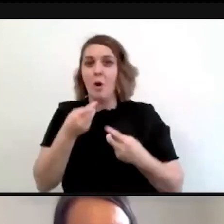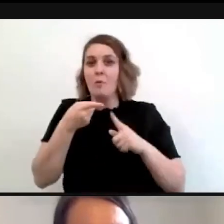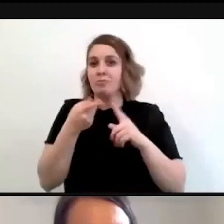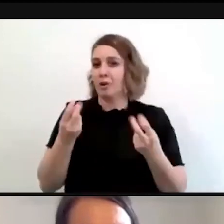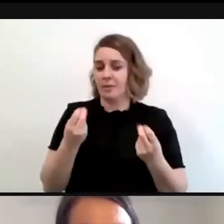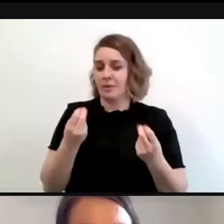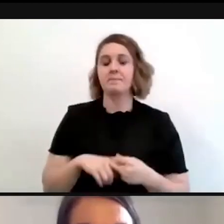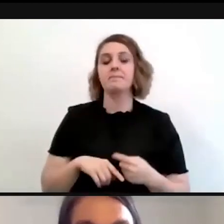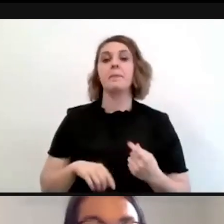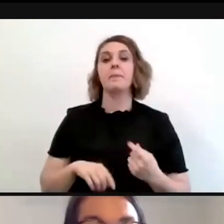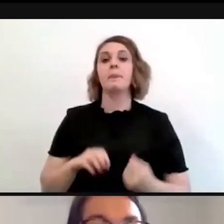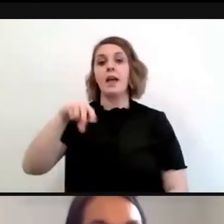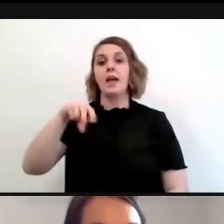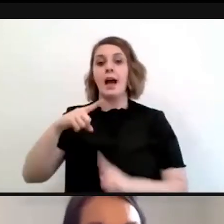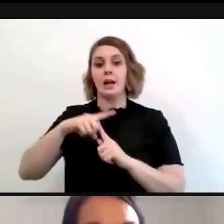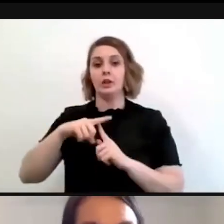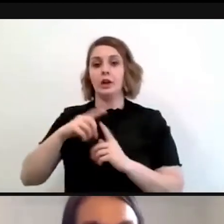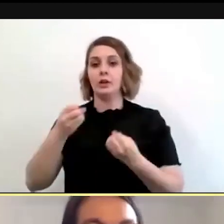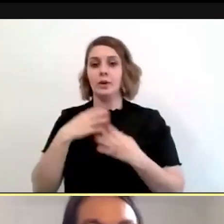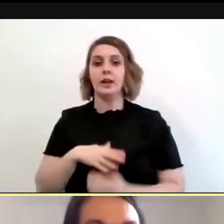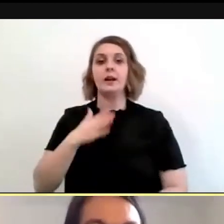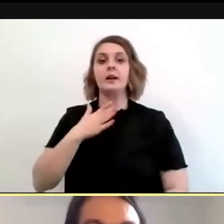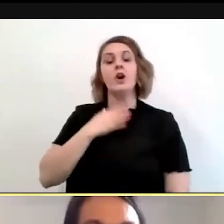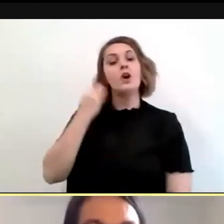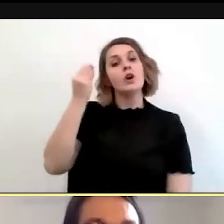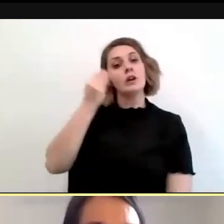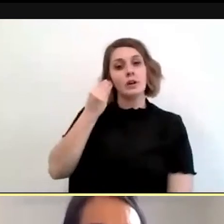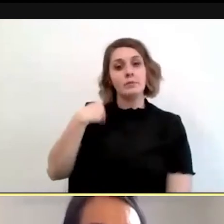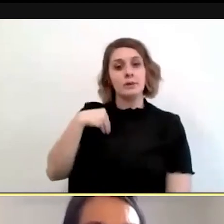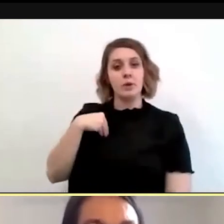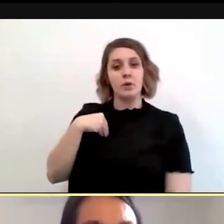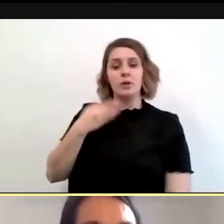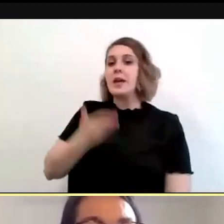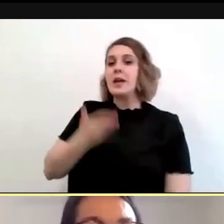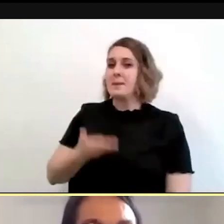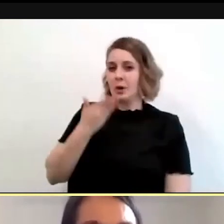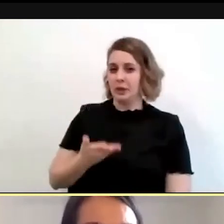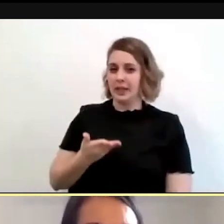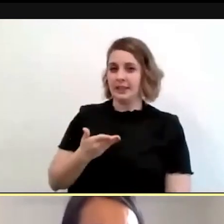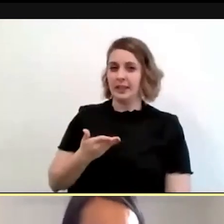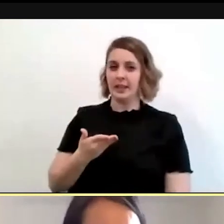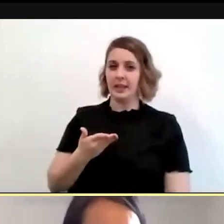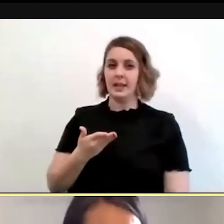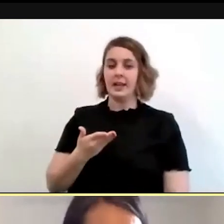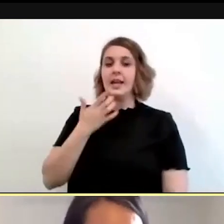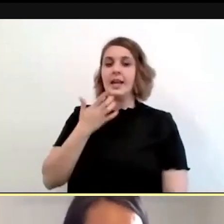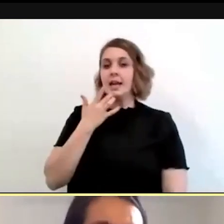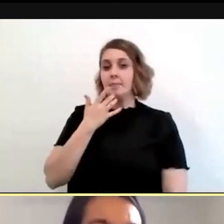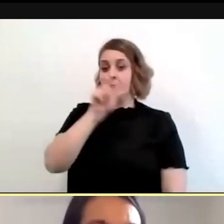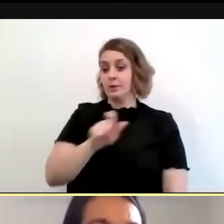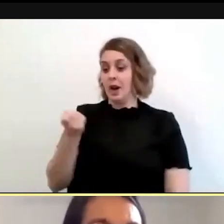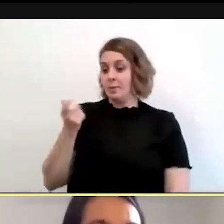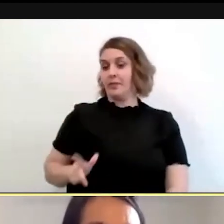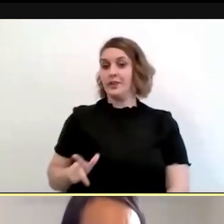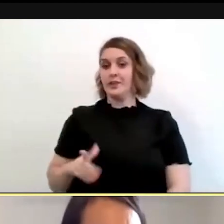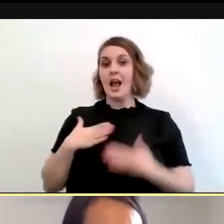Toledo, cuéntanos. Pues para mí sí, sería en la misma línea. Es importante no solo que los profesionales